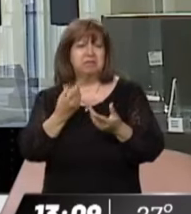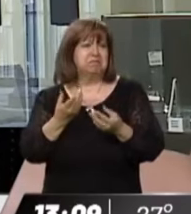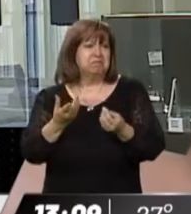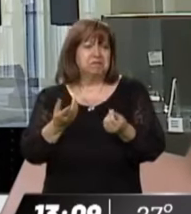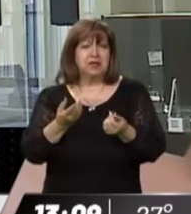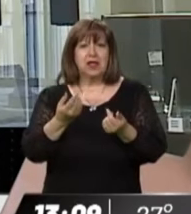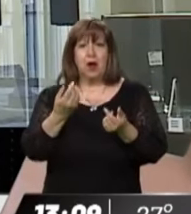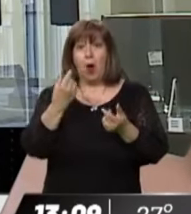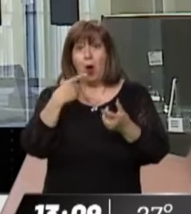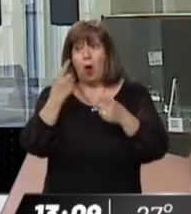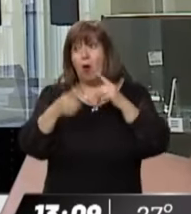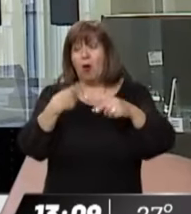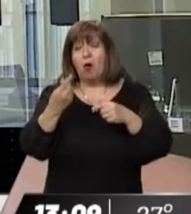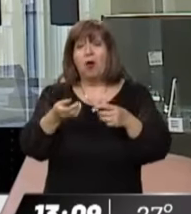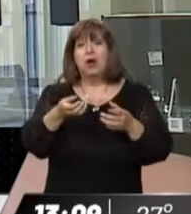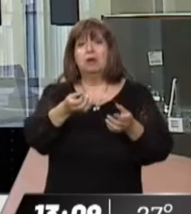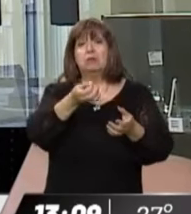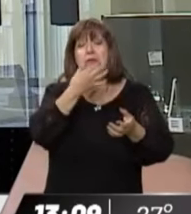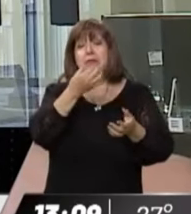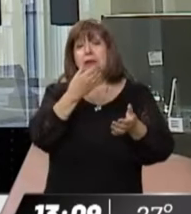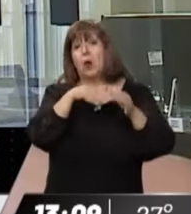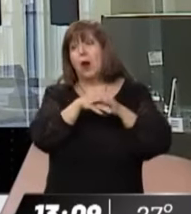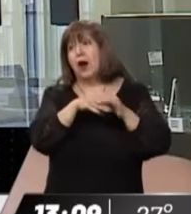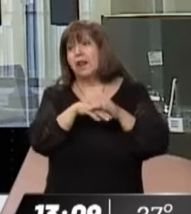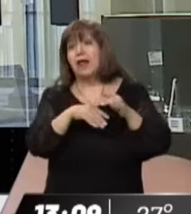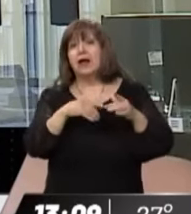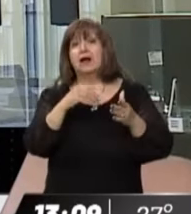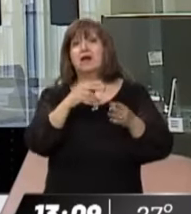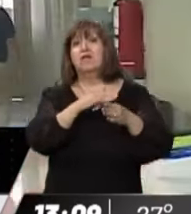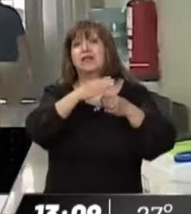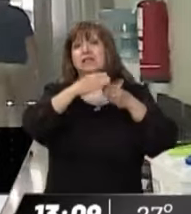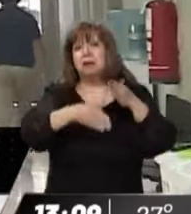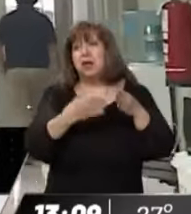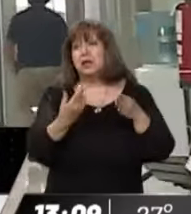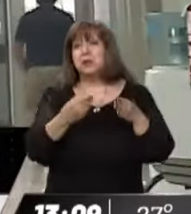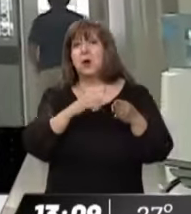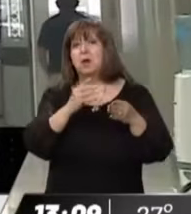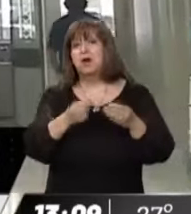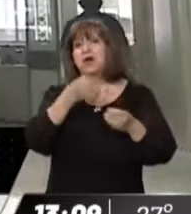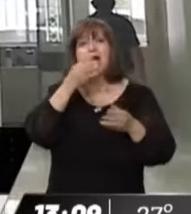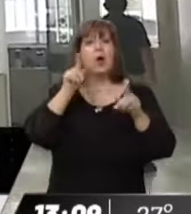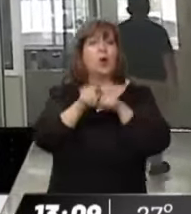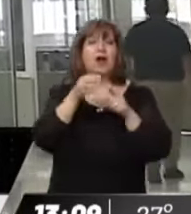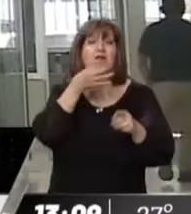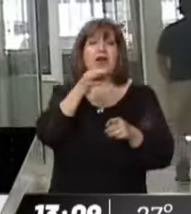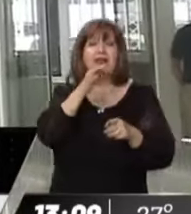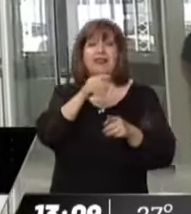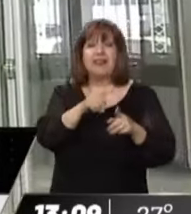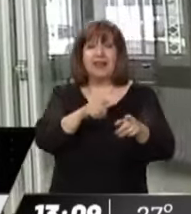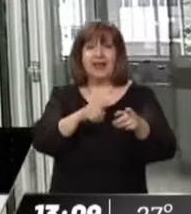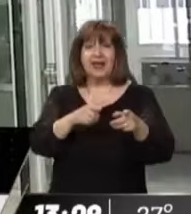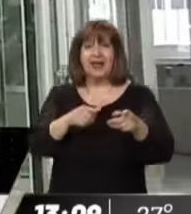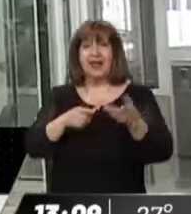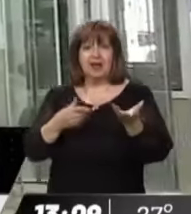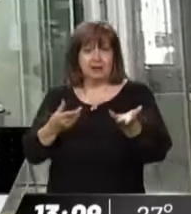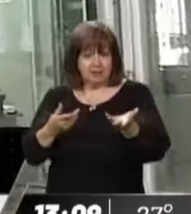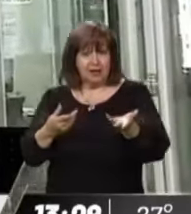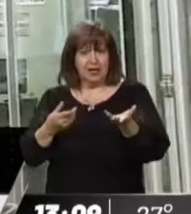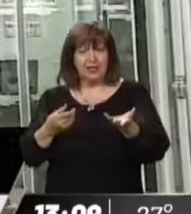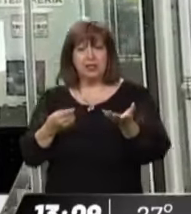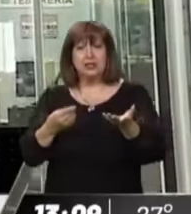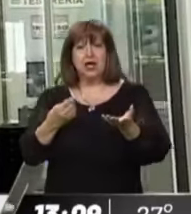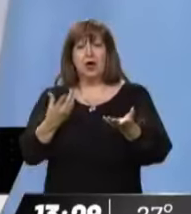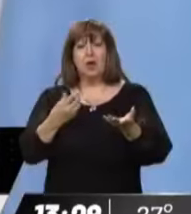haces un análisis con especialista te dicen el medicamento venta libre es libre de prescripción médica pero no es libre de consumo lo vemos muy